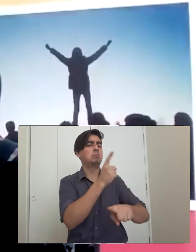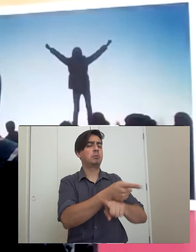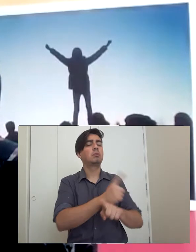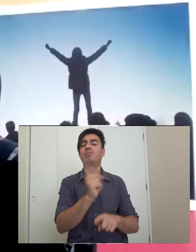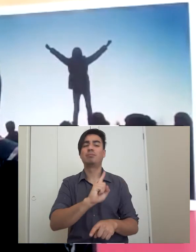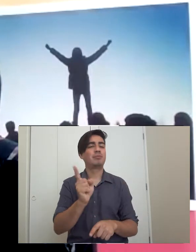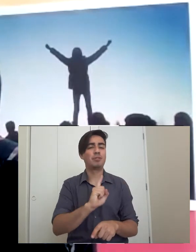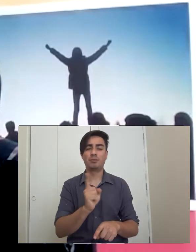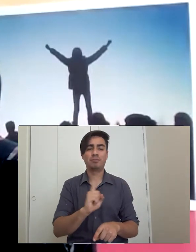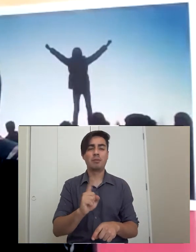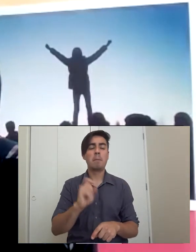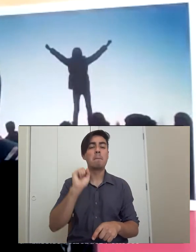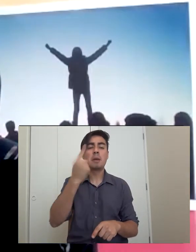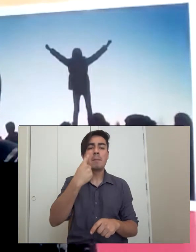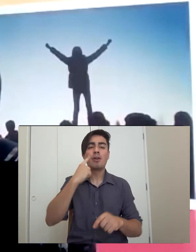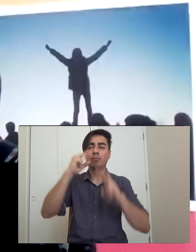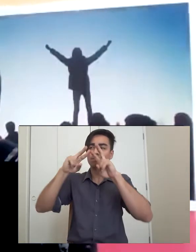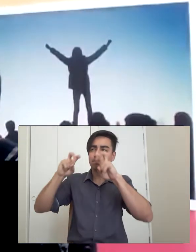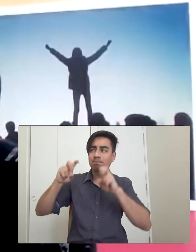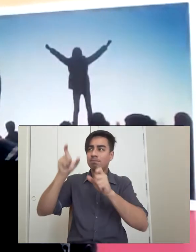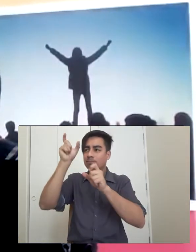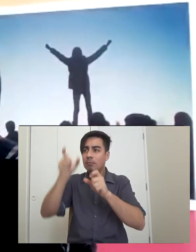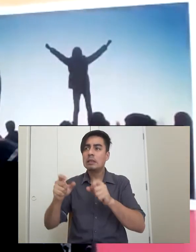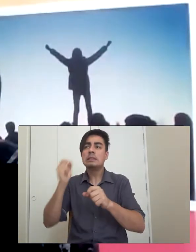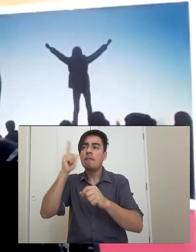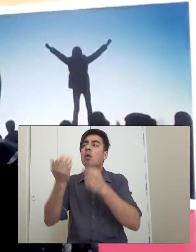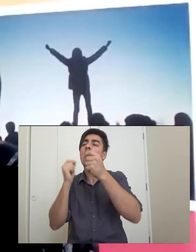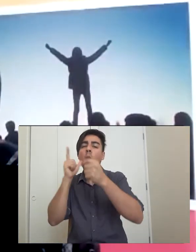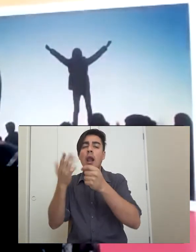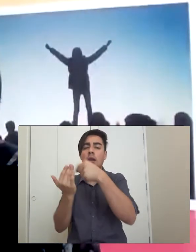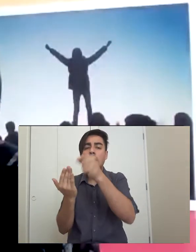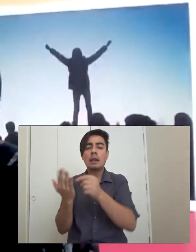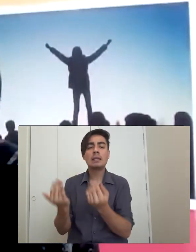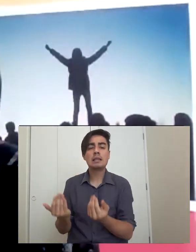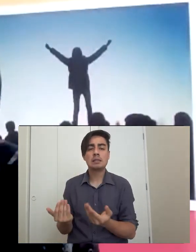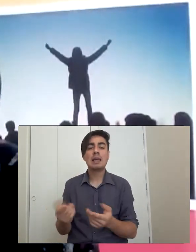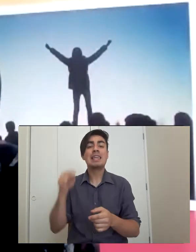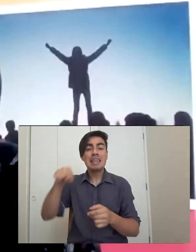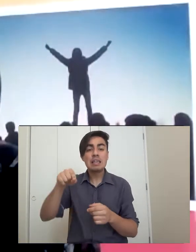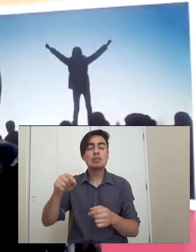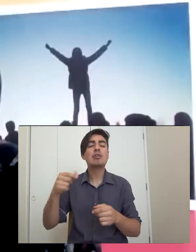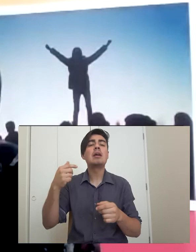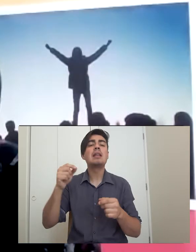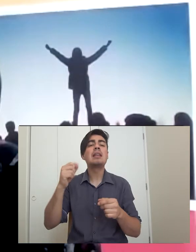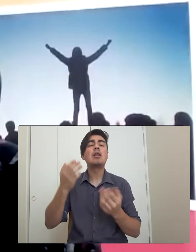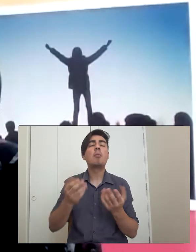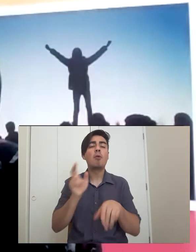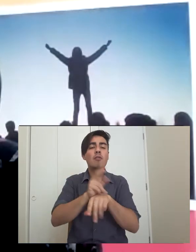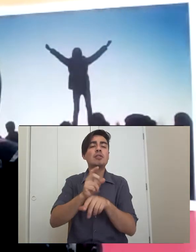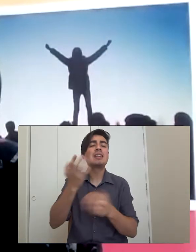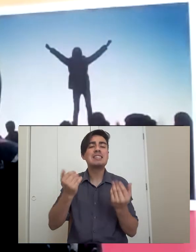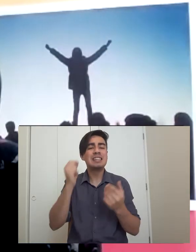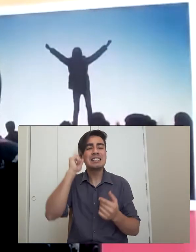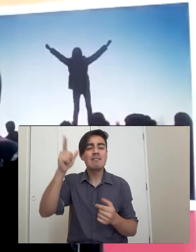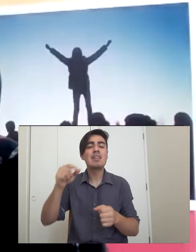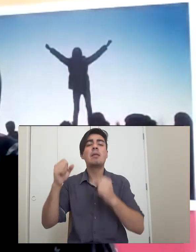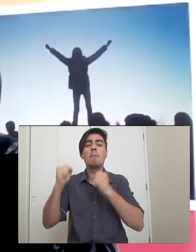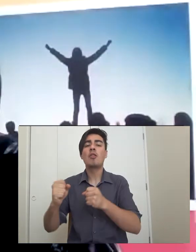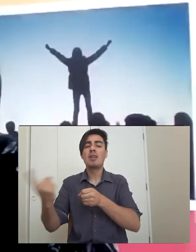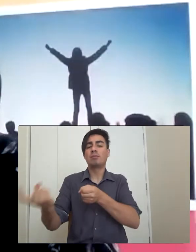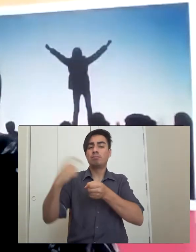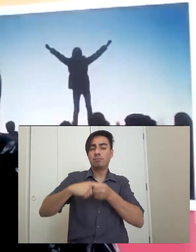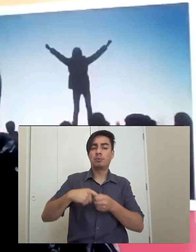son probablemente las cosas más importantes que hacemos para que los profesores estén en nuestro equipo y se unan a nuestra